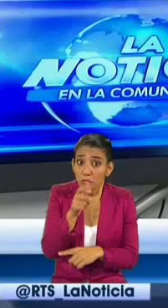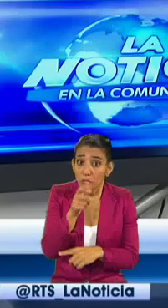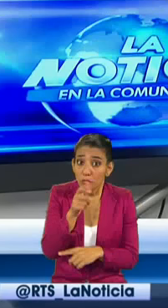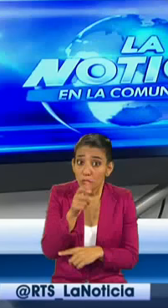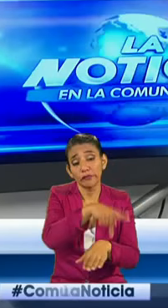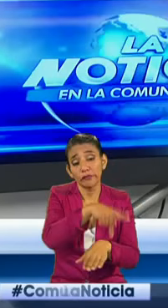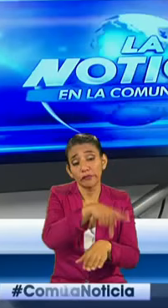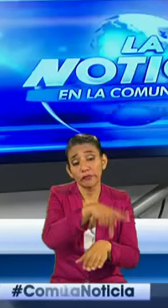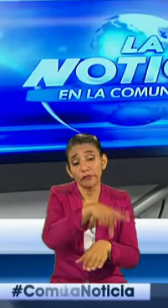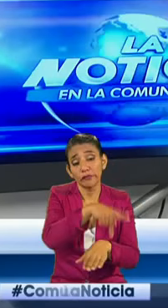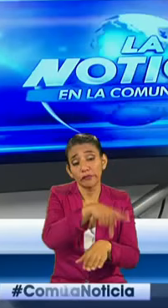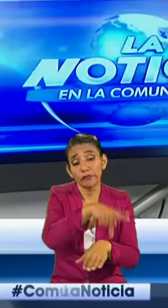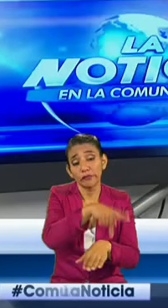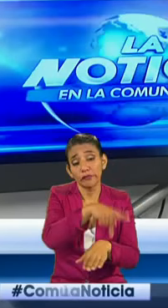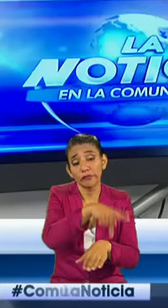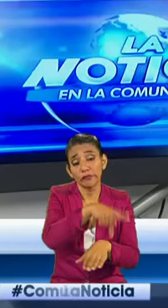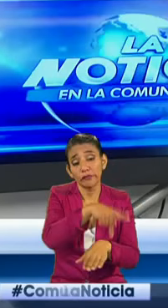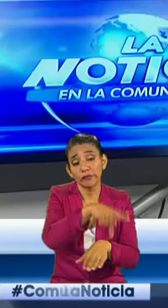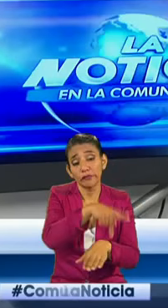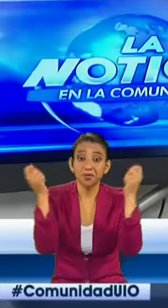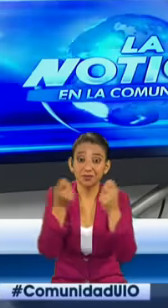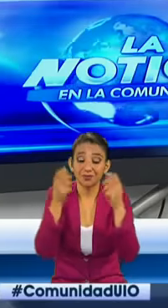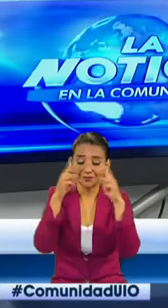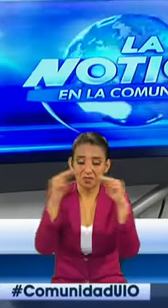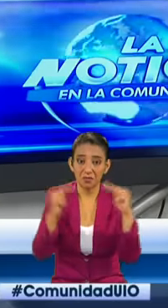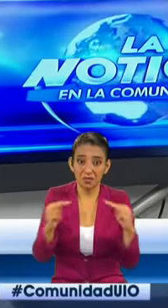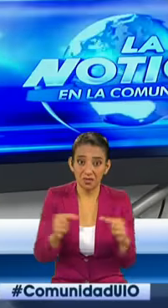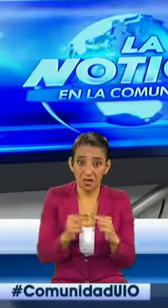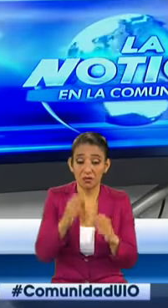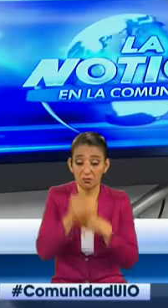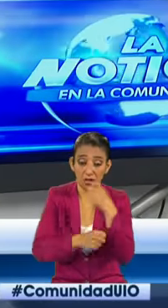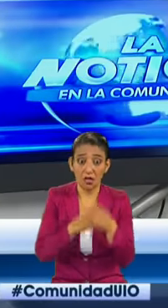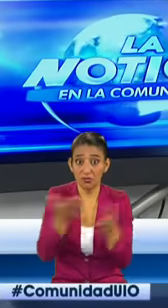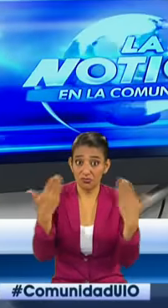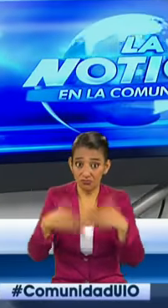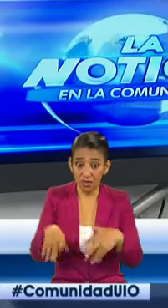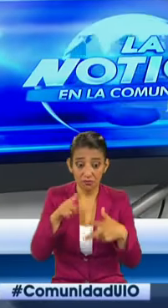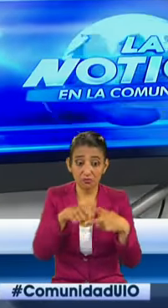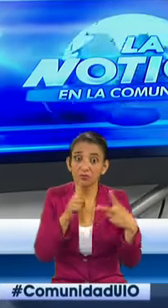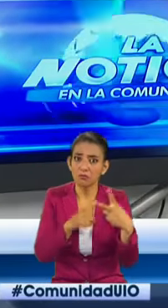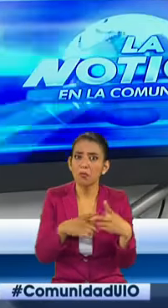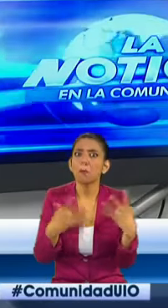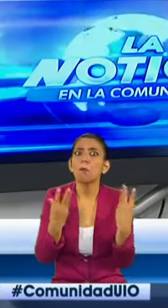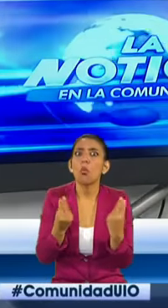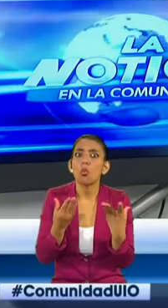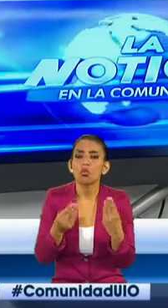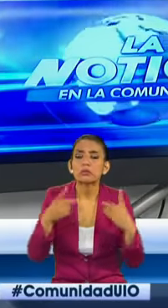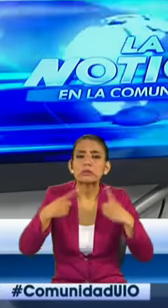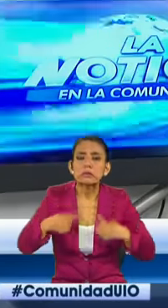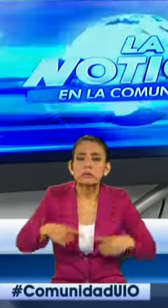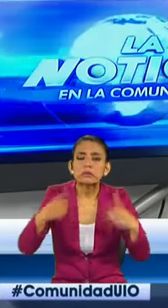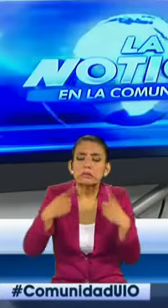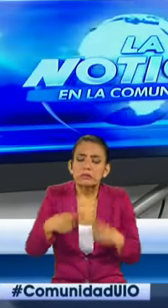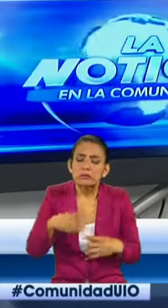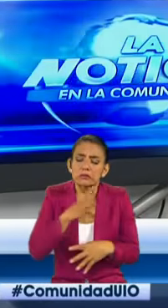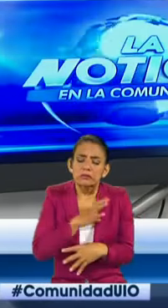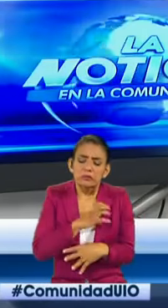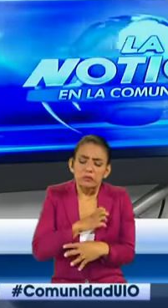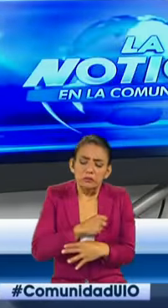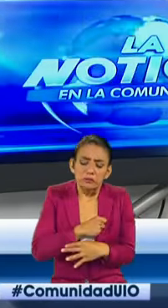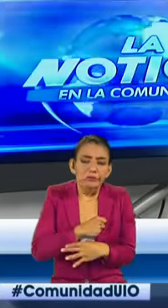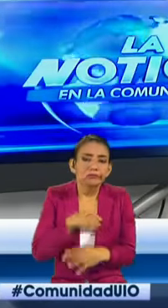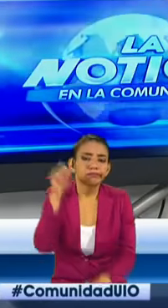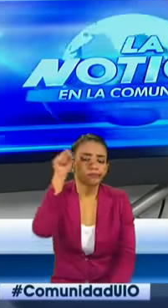tú dijiste, en las festividades de Navidad y de fin de año se incrementan de manera considerable y lamentablemente los casos de suicidio y depresión.